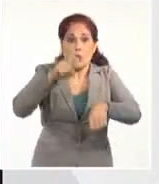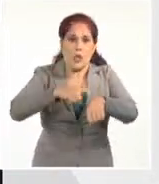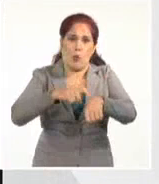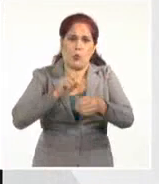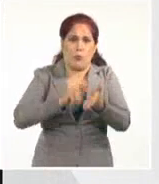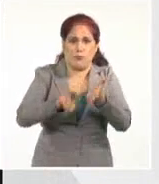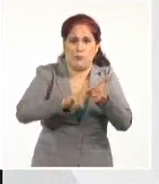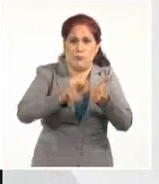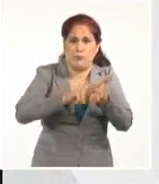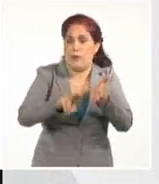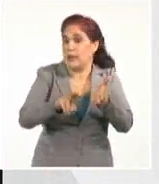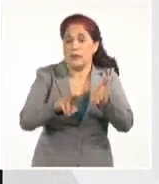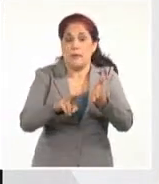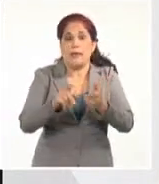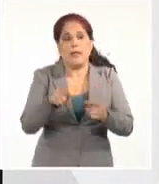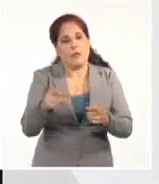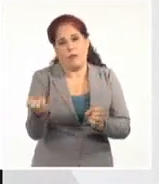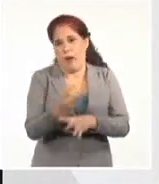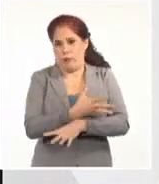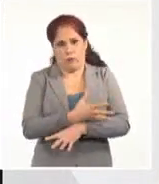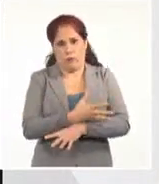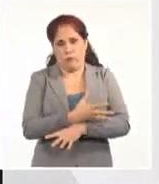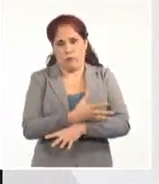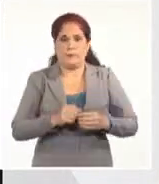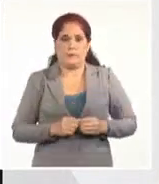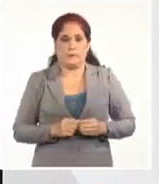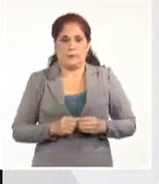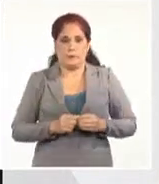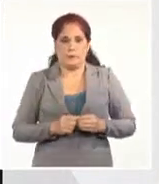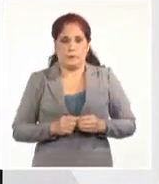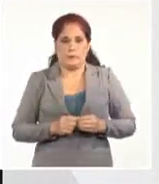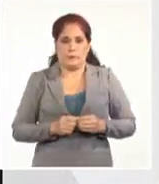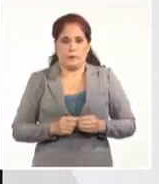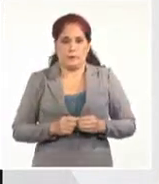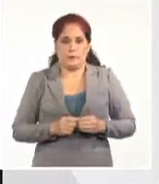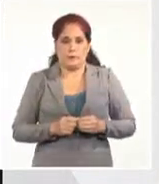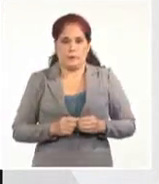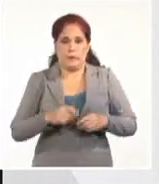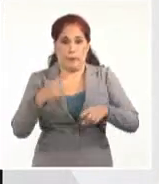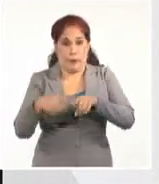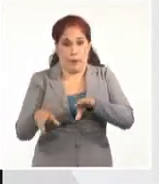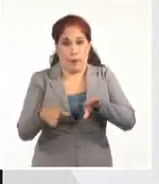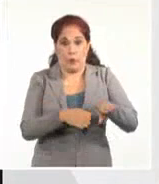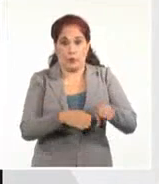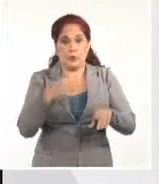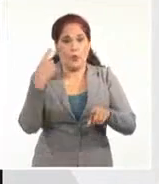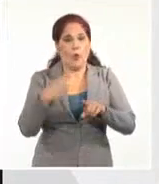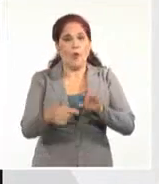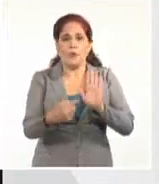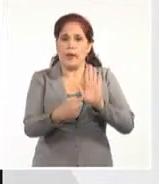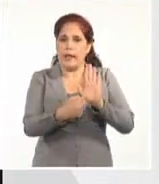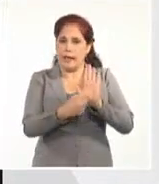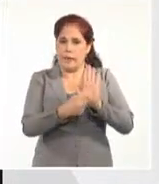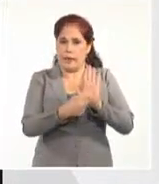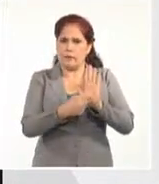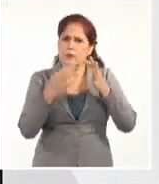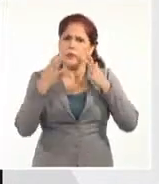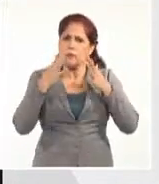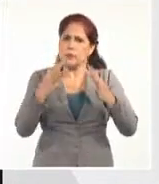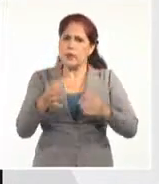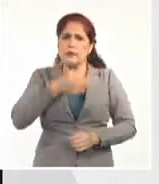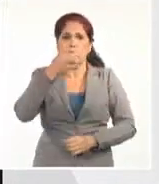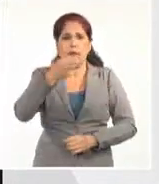indica es que es una cuenta a una cuenta automatizada luego creo que es realmente en esta tercera fase es que